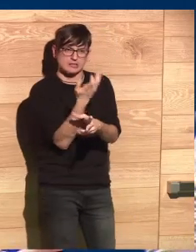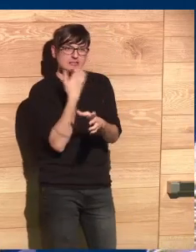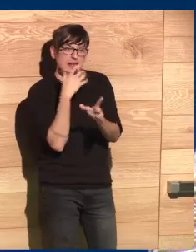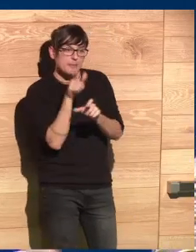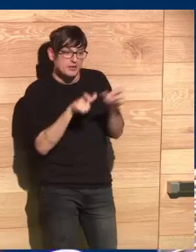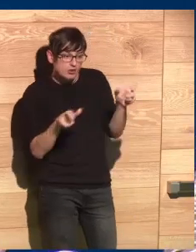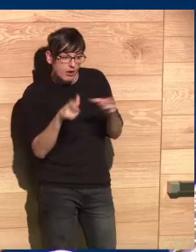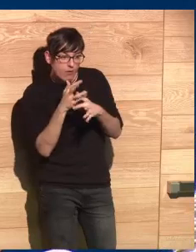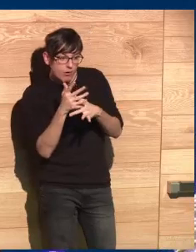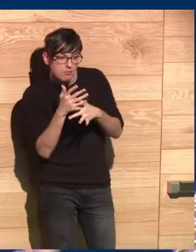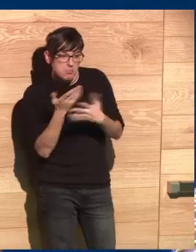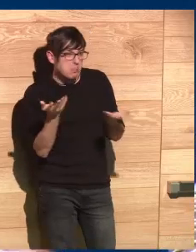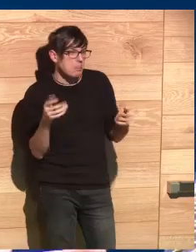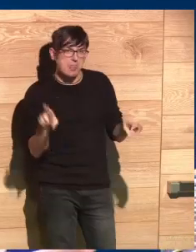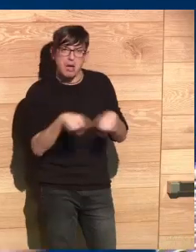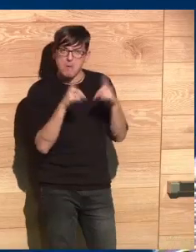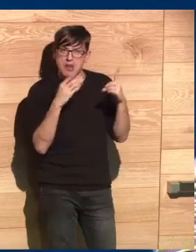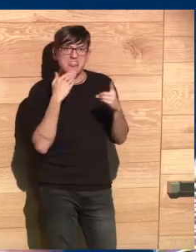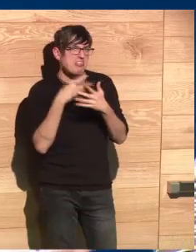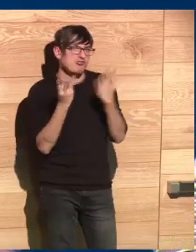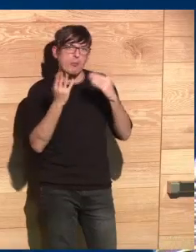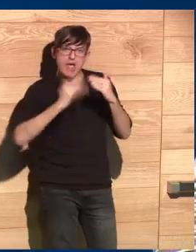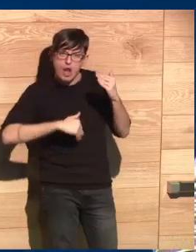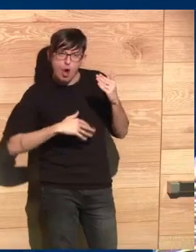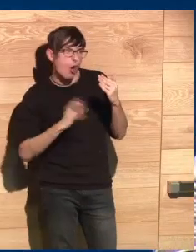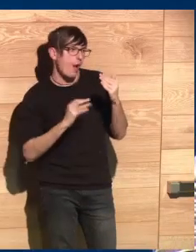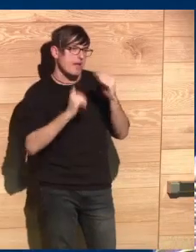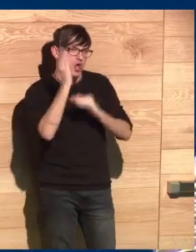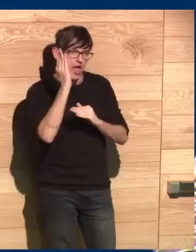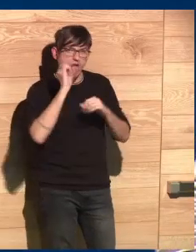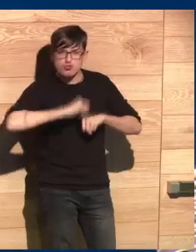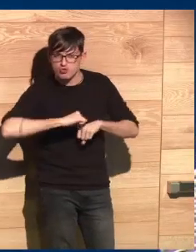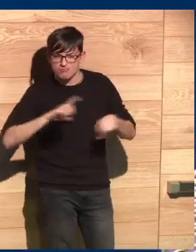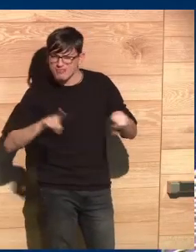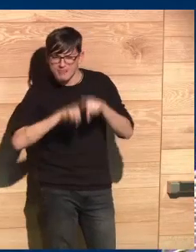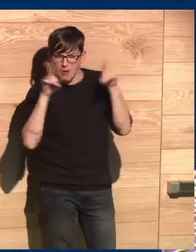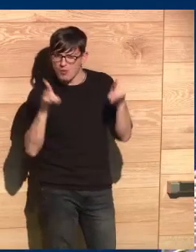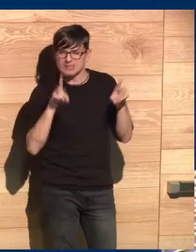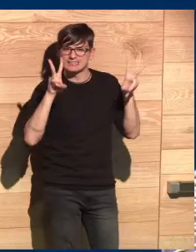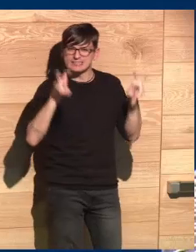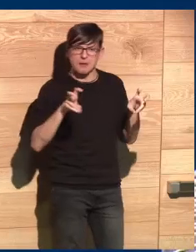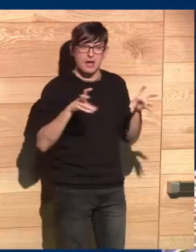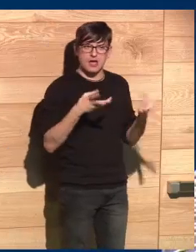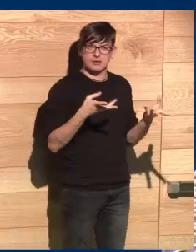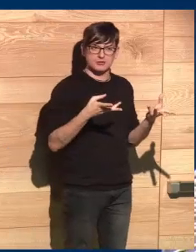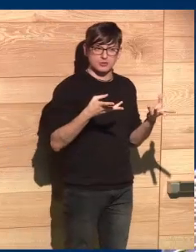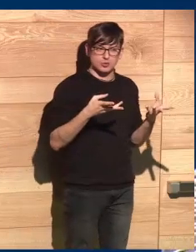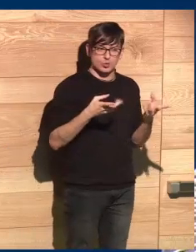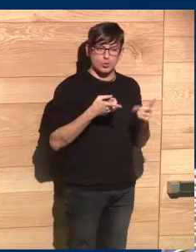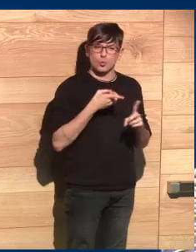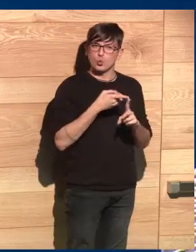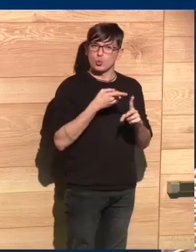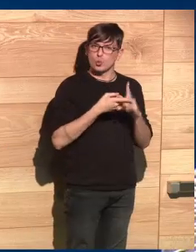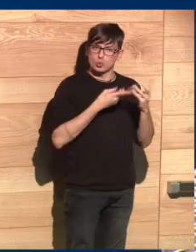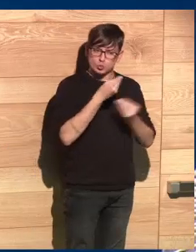gente juega un juego. Tanto menores como adultos, da exactamente igual. El consumo extraordinario de un juego, sea